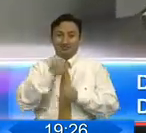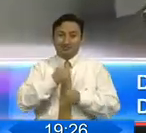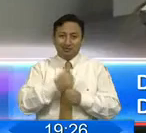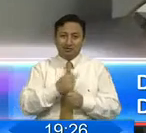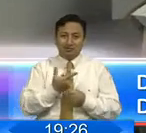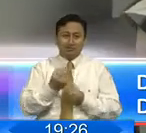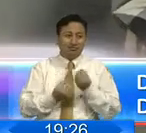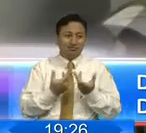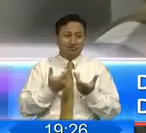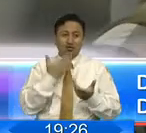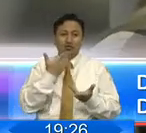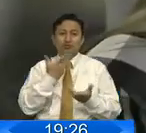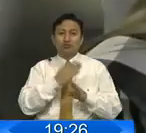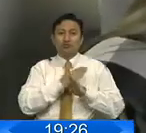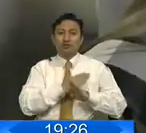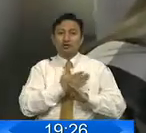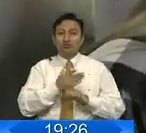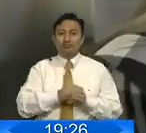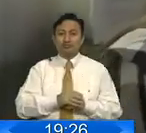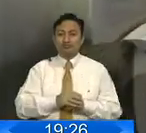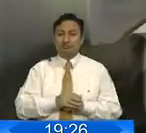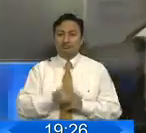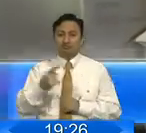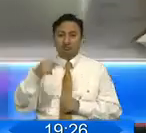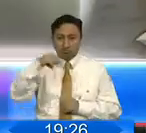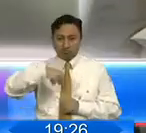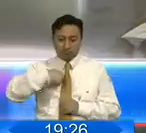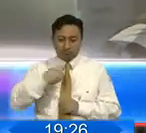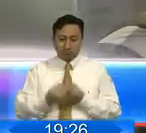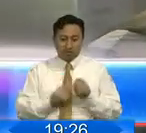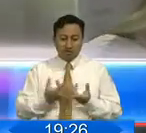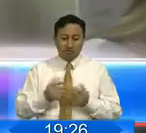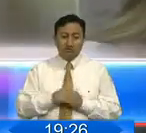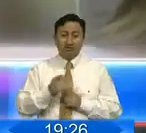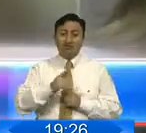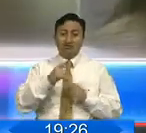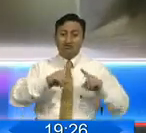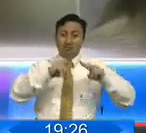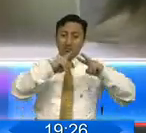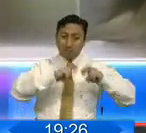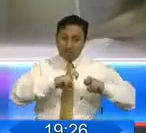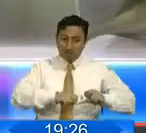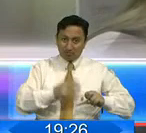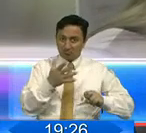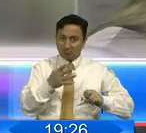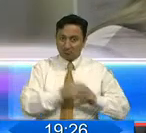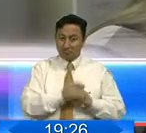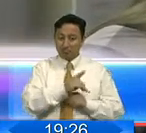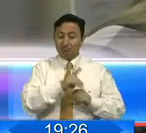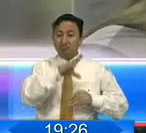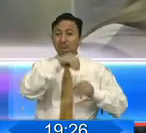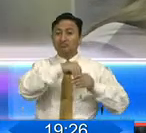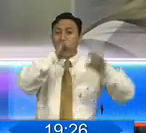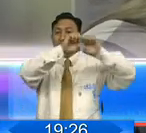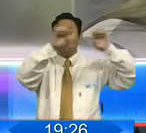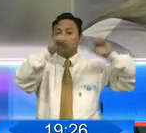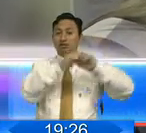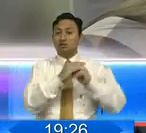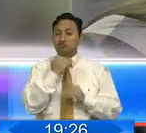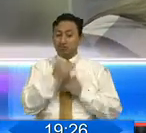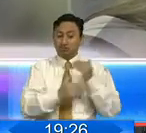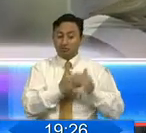sin tener argumentos, no me han dicho cuál es la situación, no se ha hecho una investigación. Dentro de la empresa hay procedimientos que